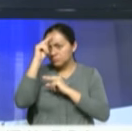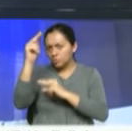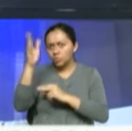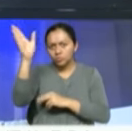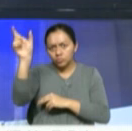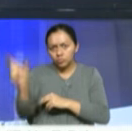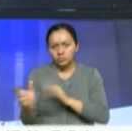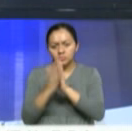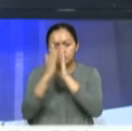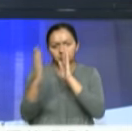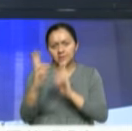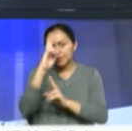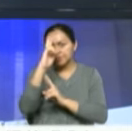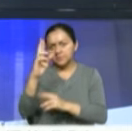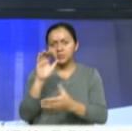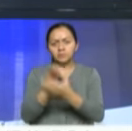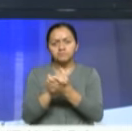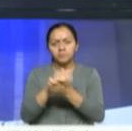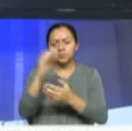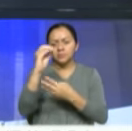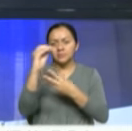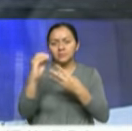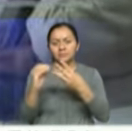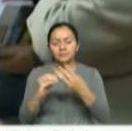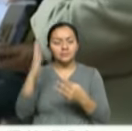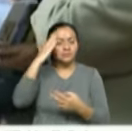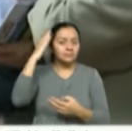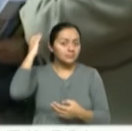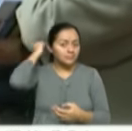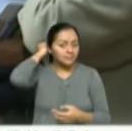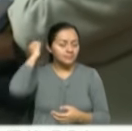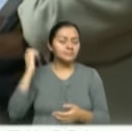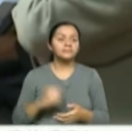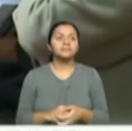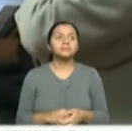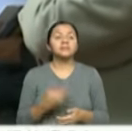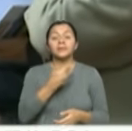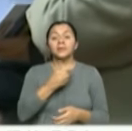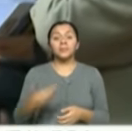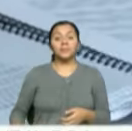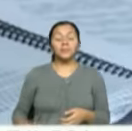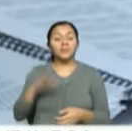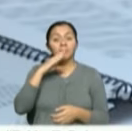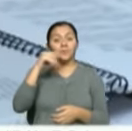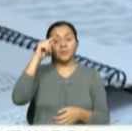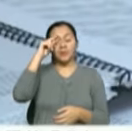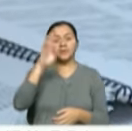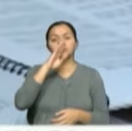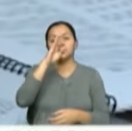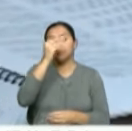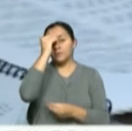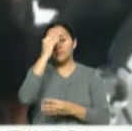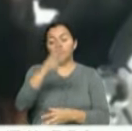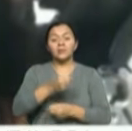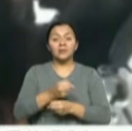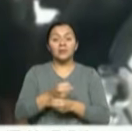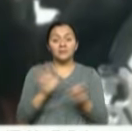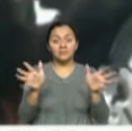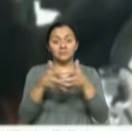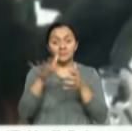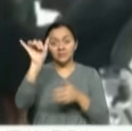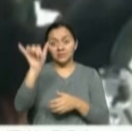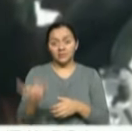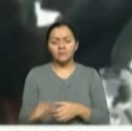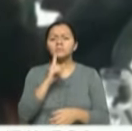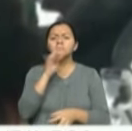del titular de la CNESID, René Ramírez. El presidente Rafael Correa, durante su habitual informe de labores, se refirió al juicio